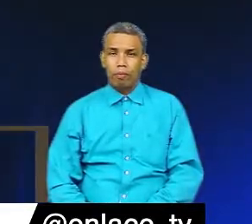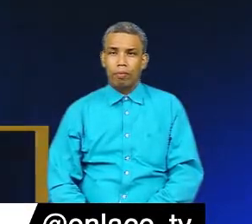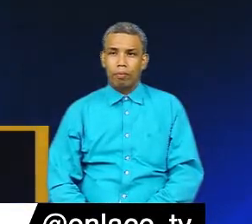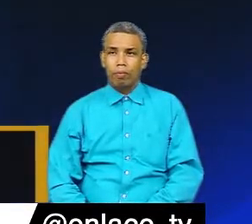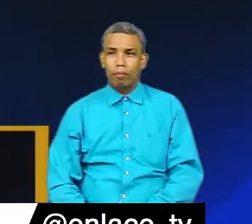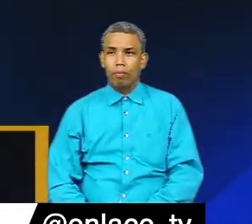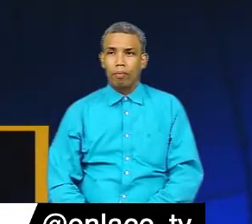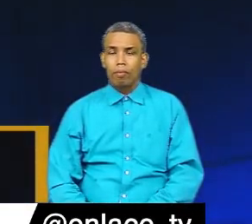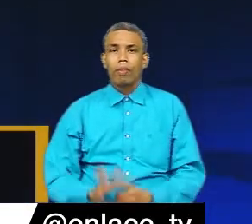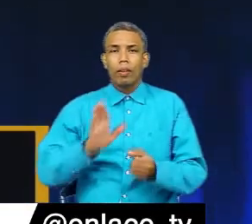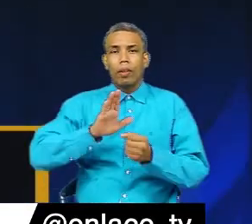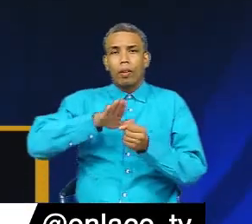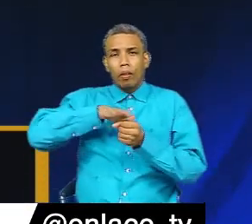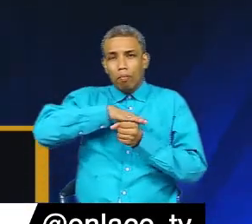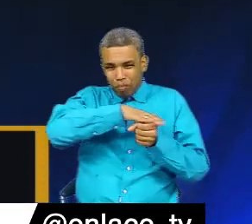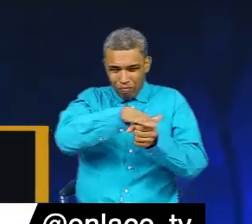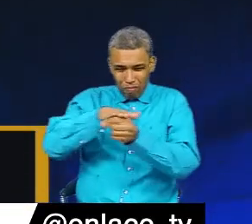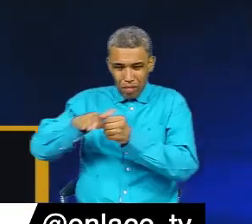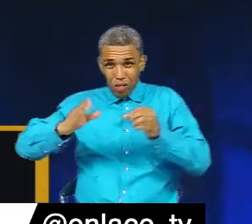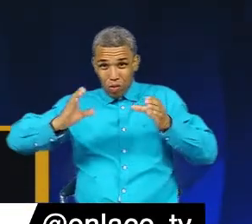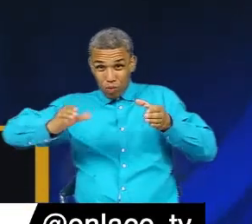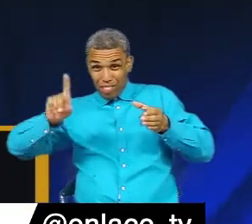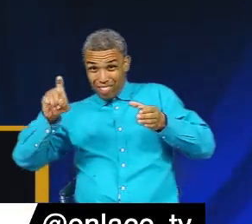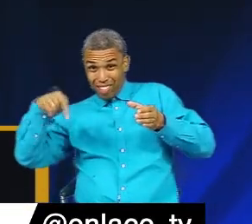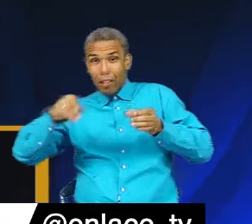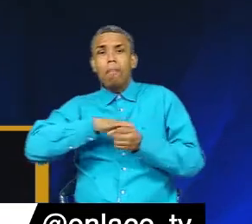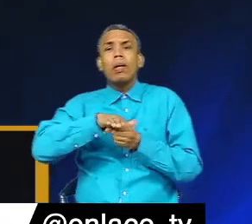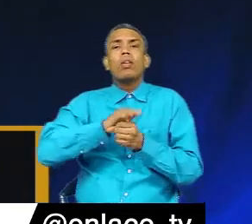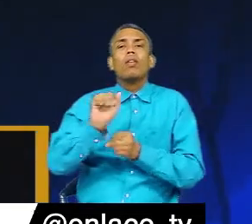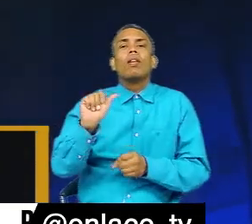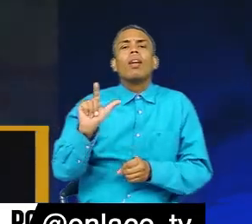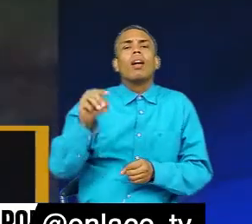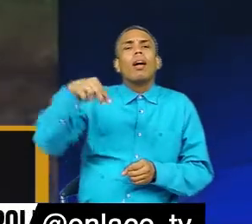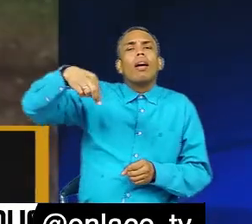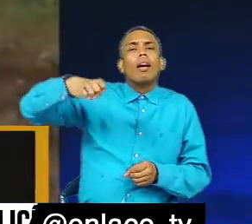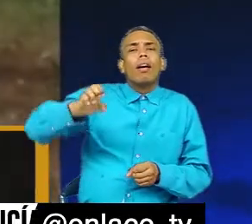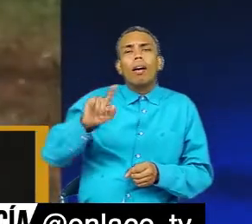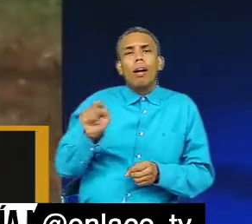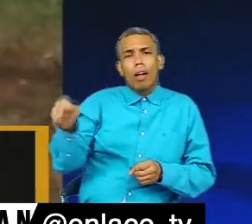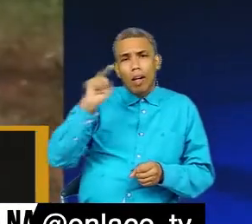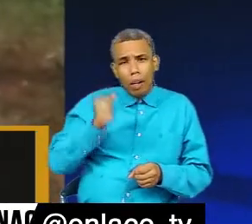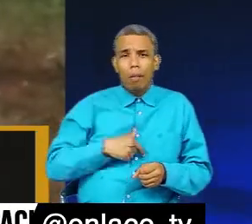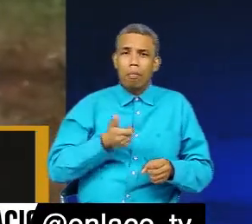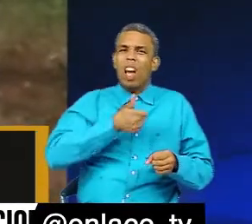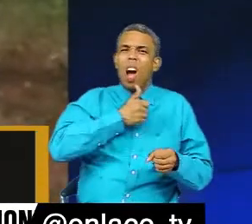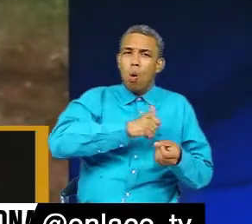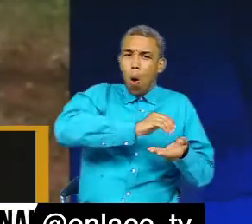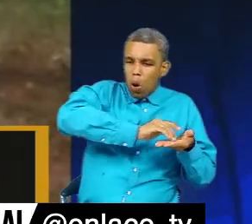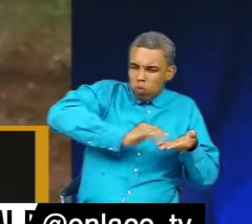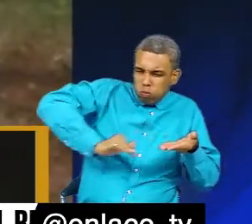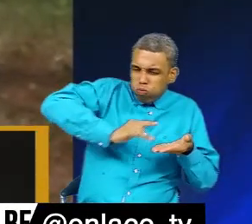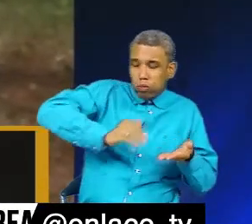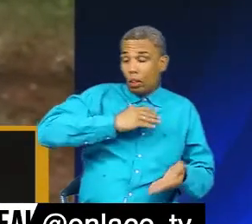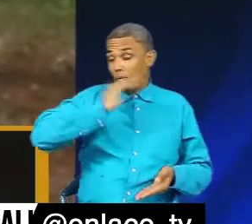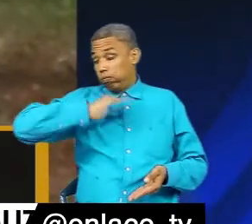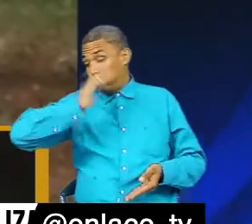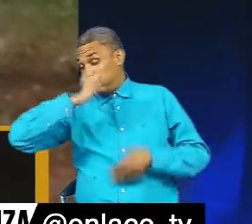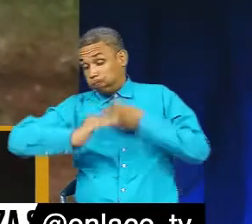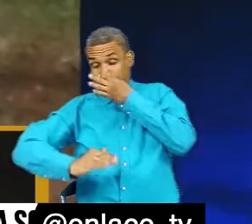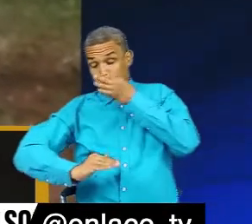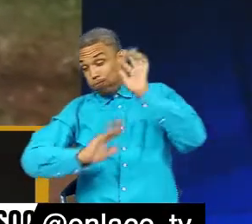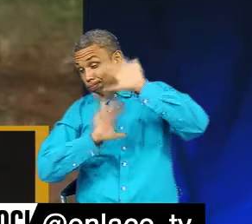En la comuna 6 de la ciudad, los residentes del barrio Los Alpes se quejan por la emanación de aguas negras en ese sector, que los tiene al borde del desespero por